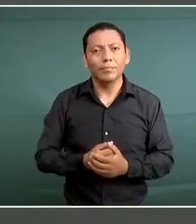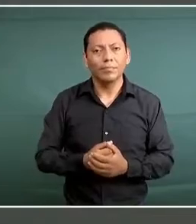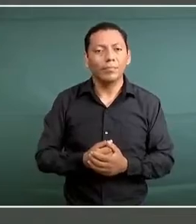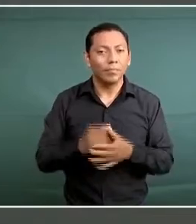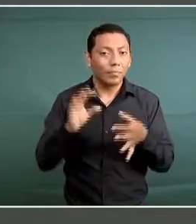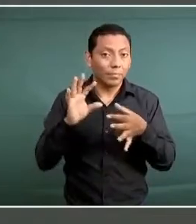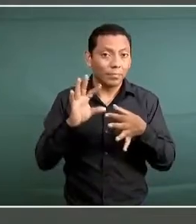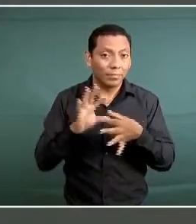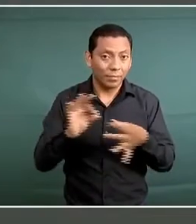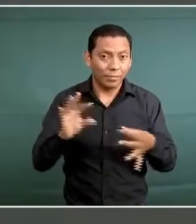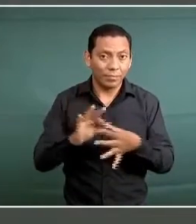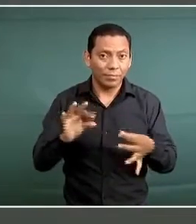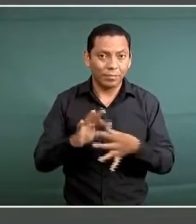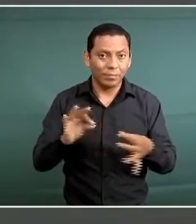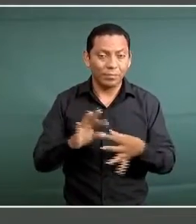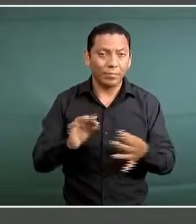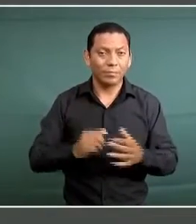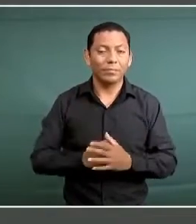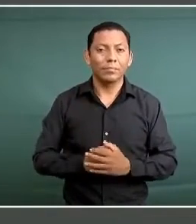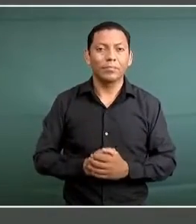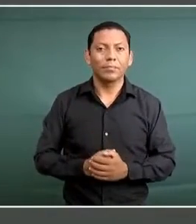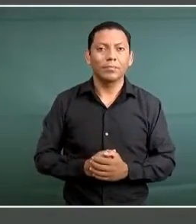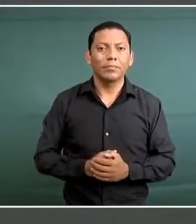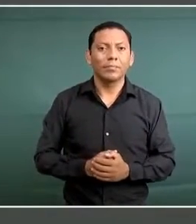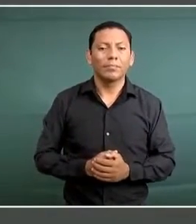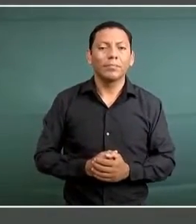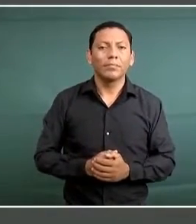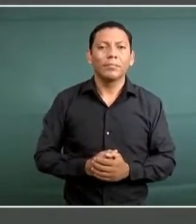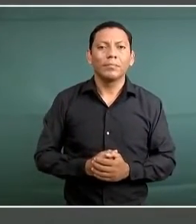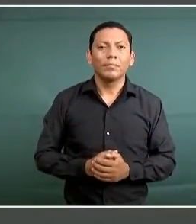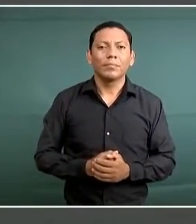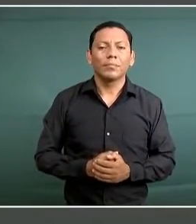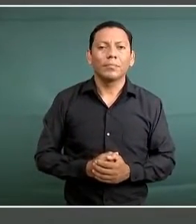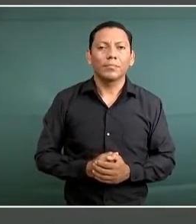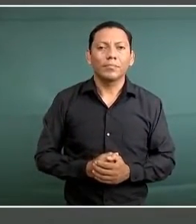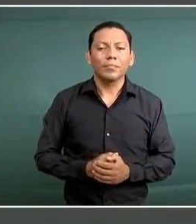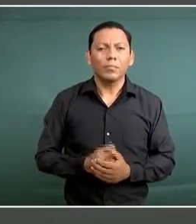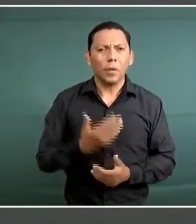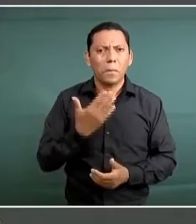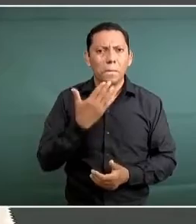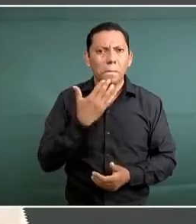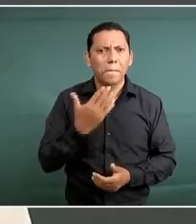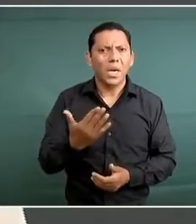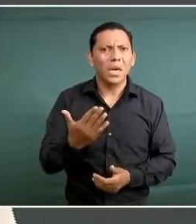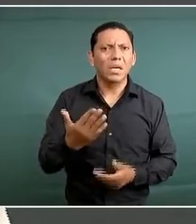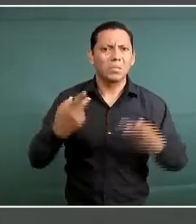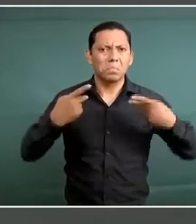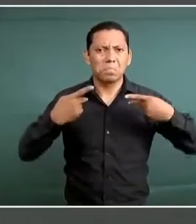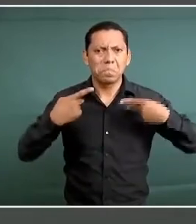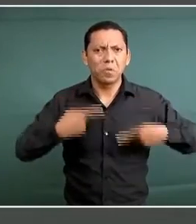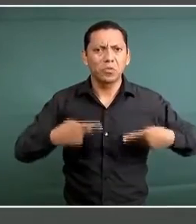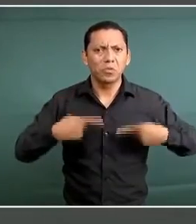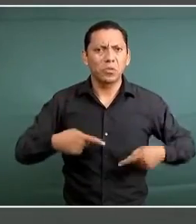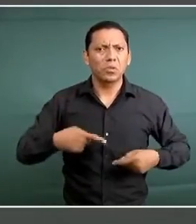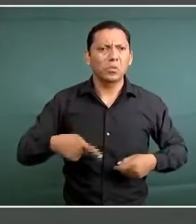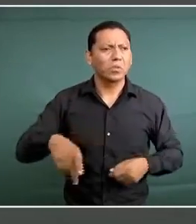subrayar, señalar que se trata del buen comportamiento de la gente,